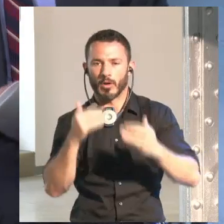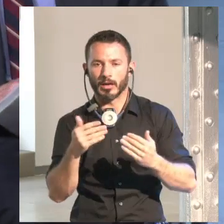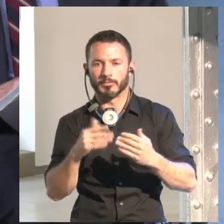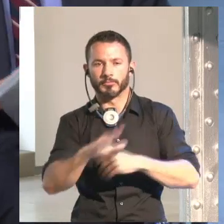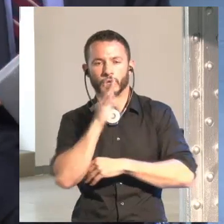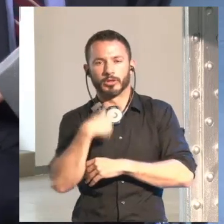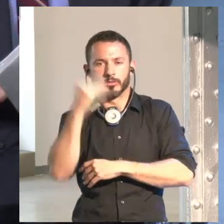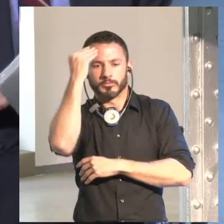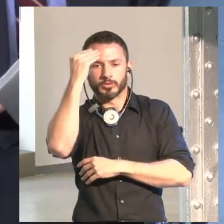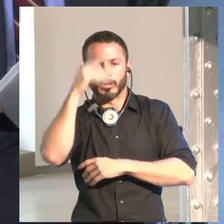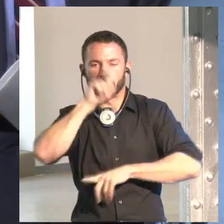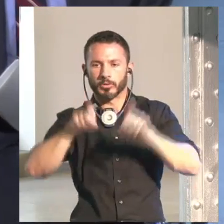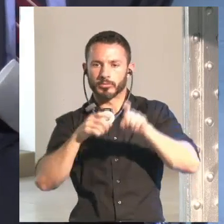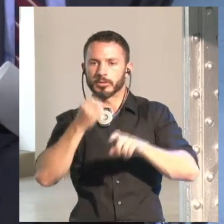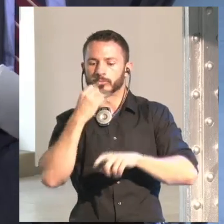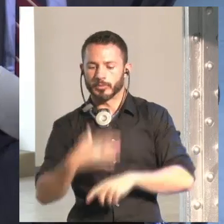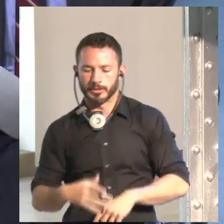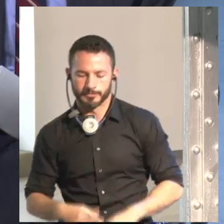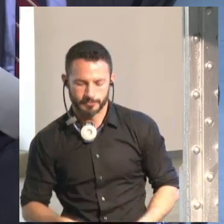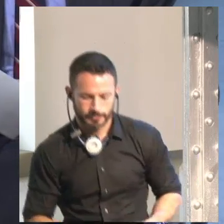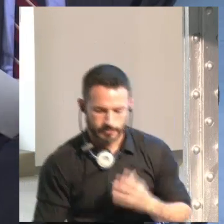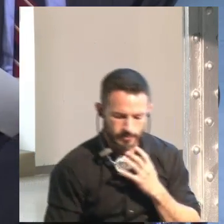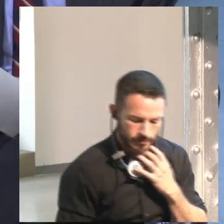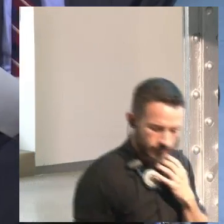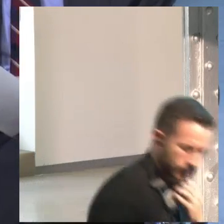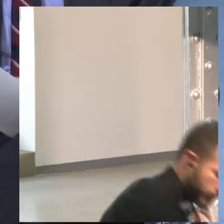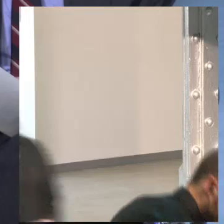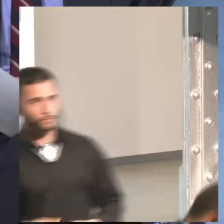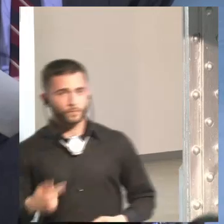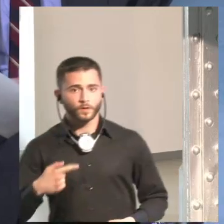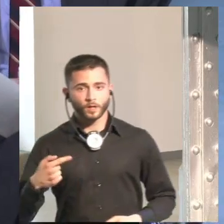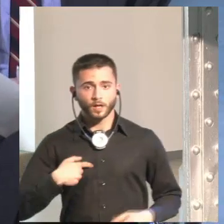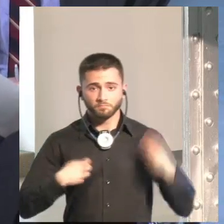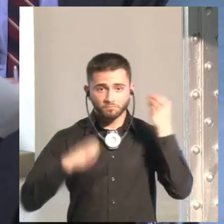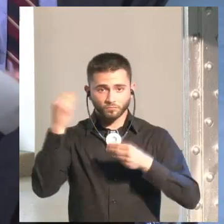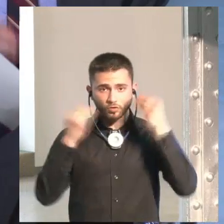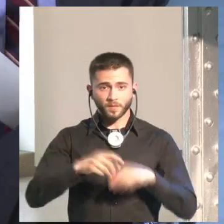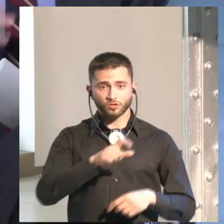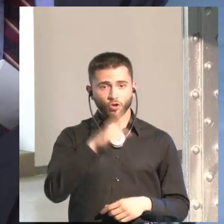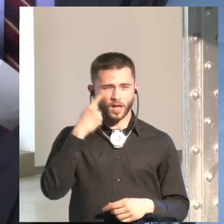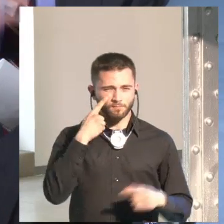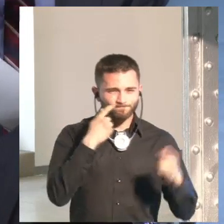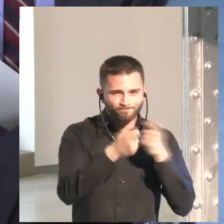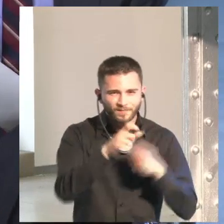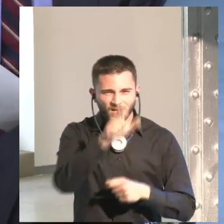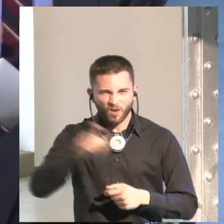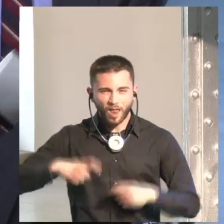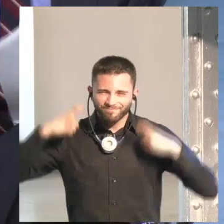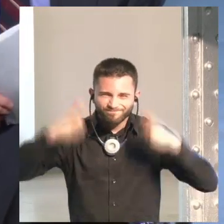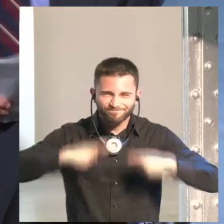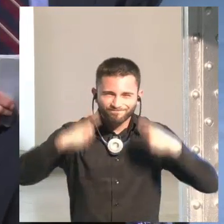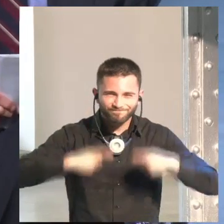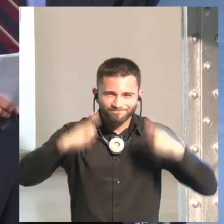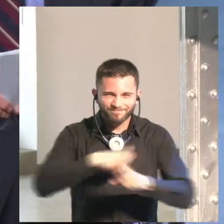¿Por qué? Yo creo que es una buena pregunta la que acabas de hacer. Yo creo que los reguladores, por más que lo intenten,